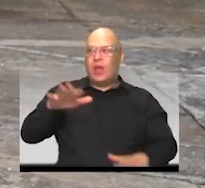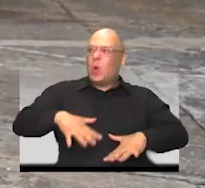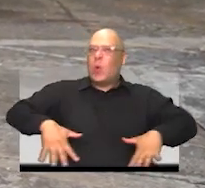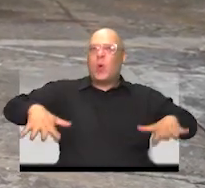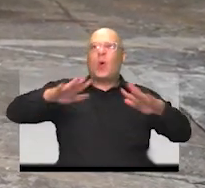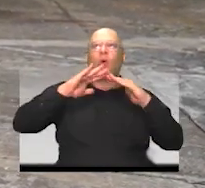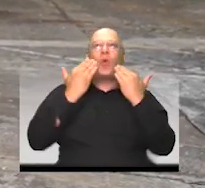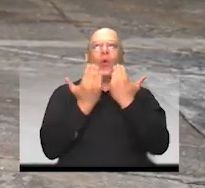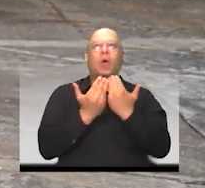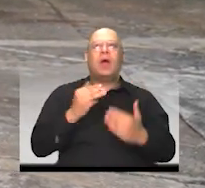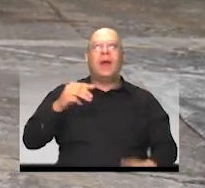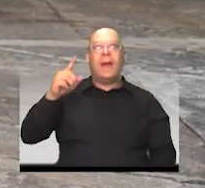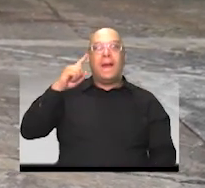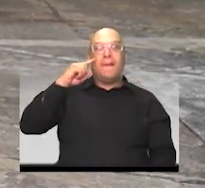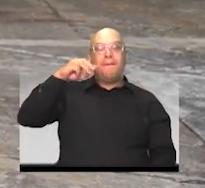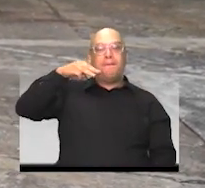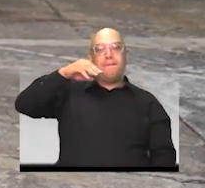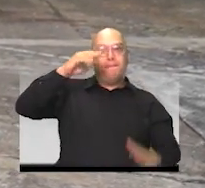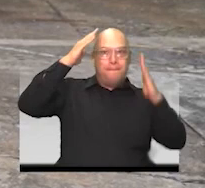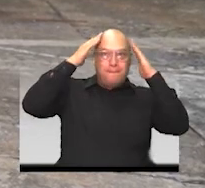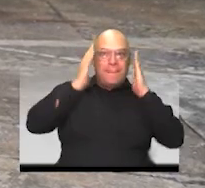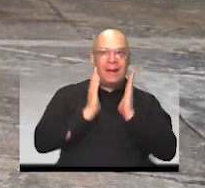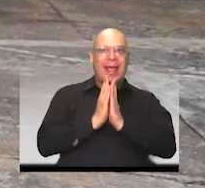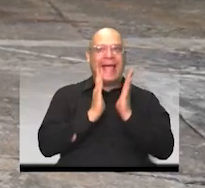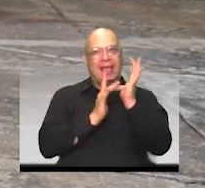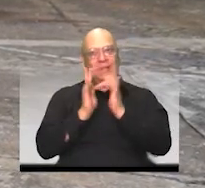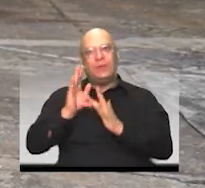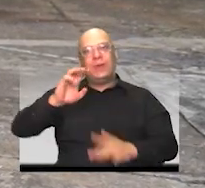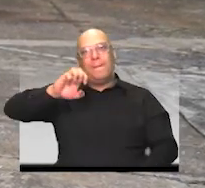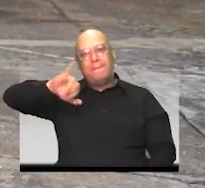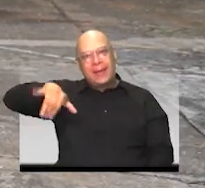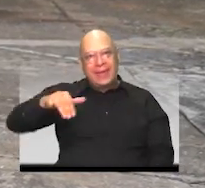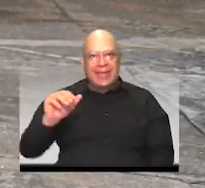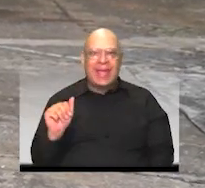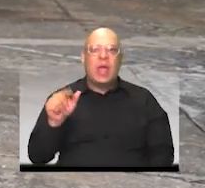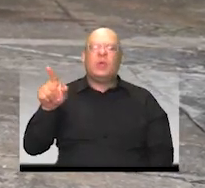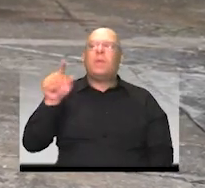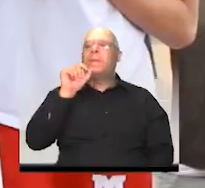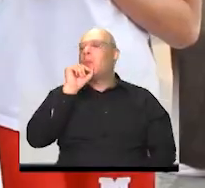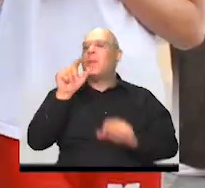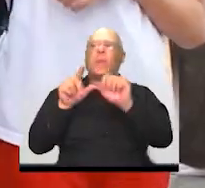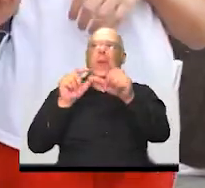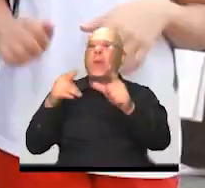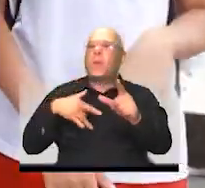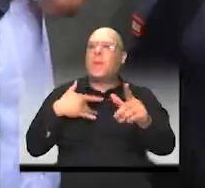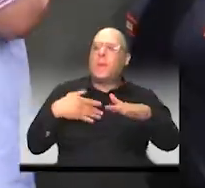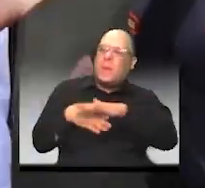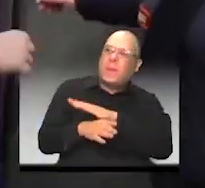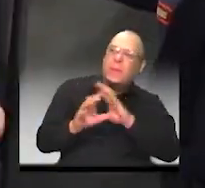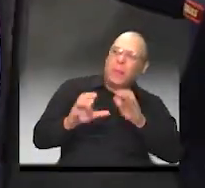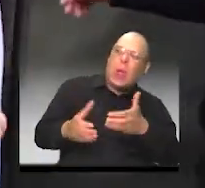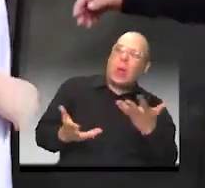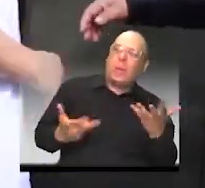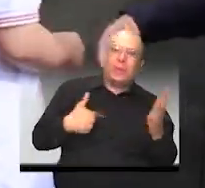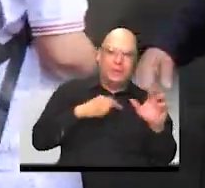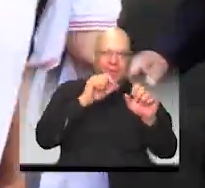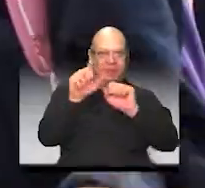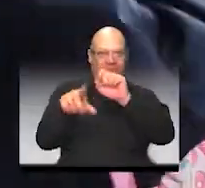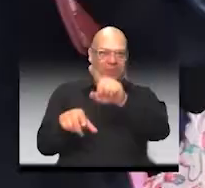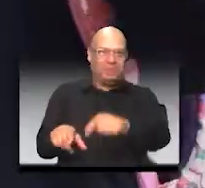institución educativa María Jesús Mejía, donde nuestros estudiantes nos van a contar cómo fue su regreso a clases.